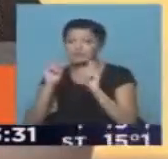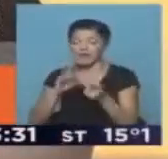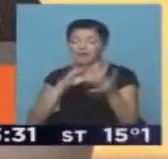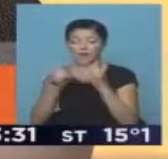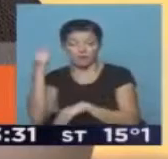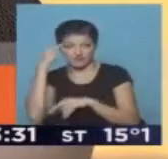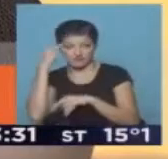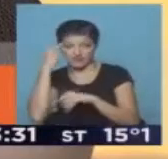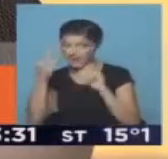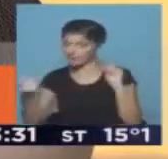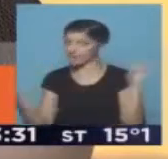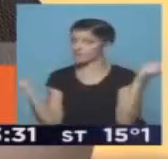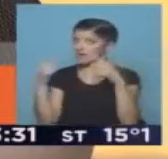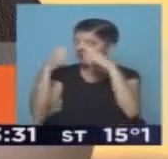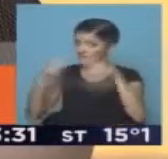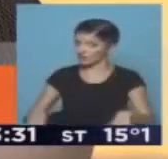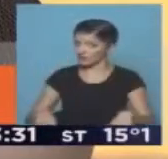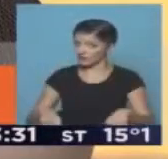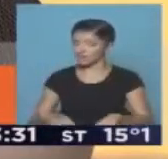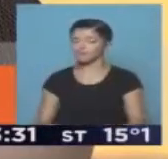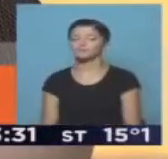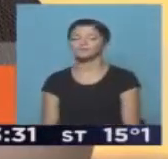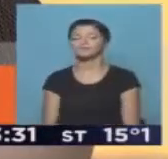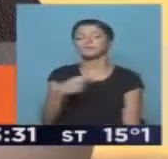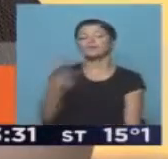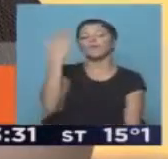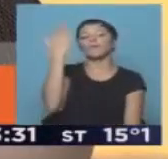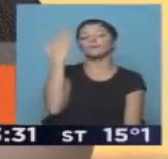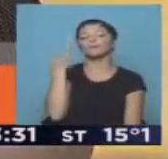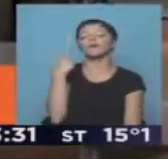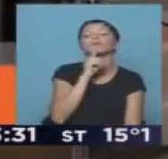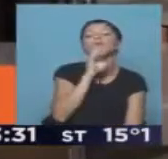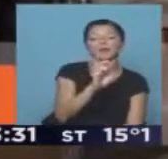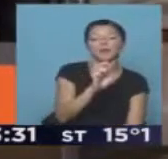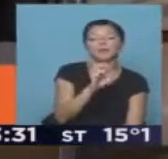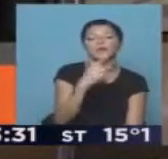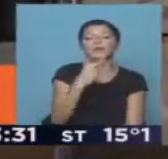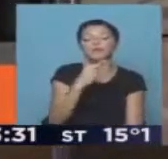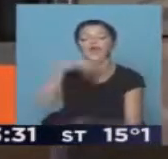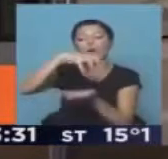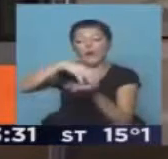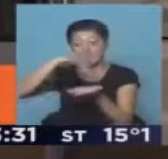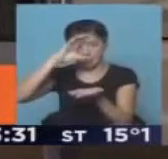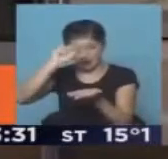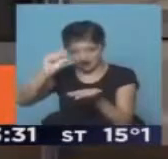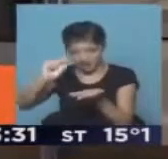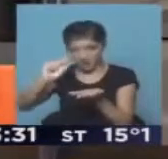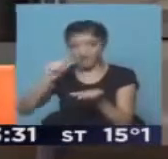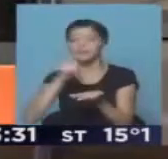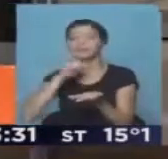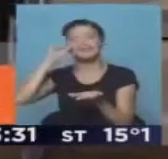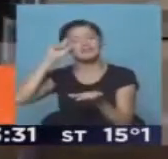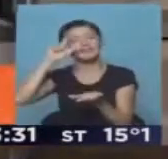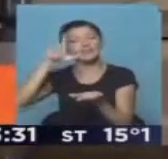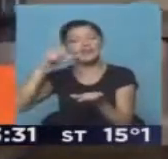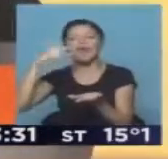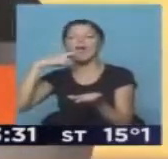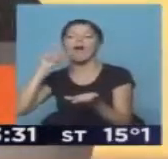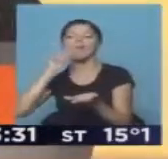referentes fue muy importante esta semana la decisión de trump de no trasladar siga embajadas de confirmar a viola y va a atravesar estoy